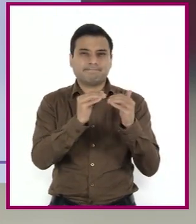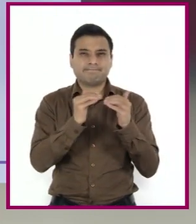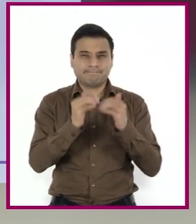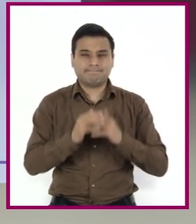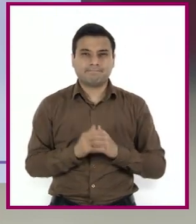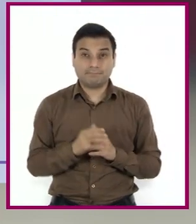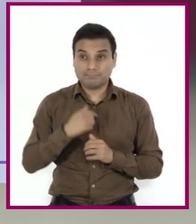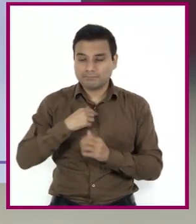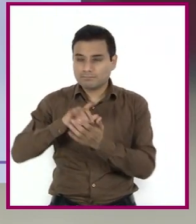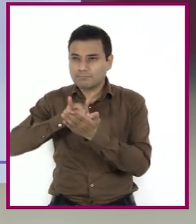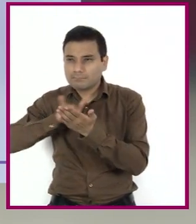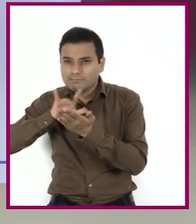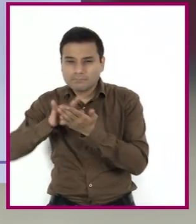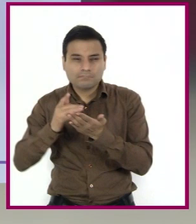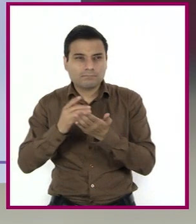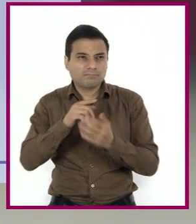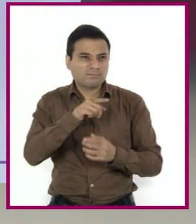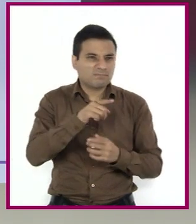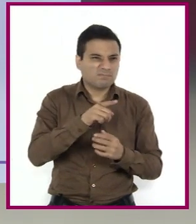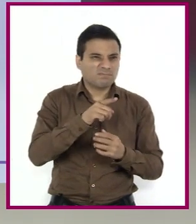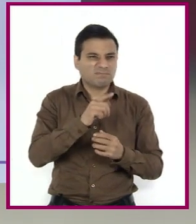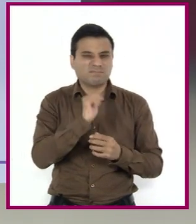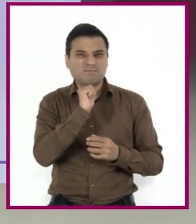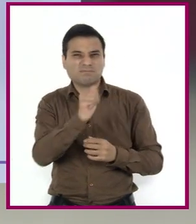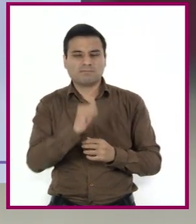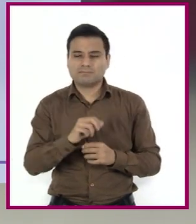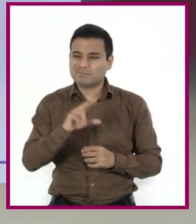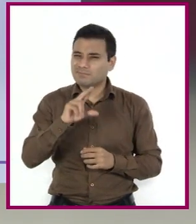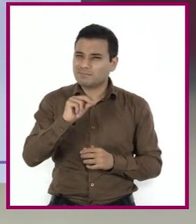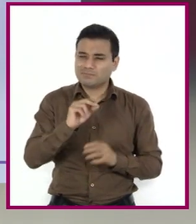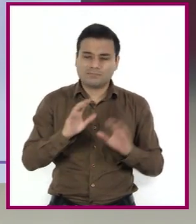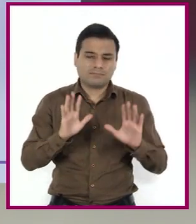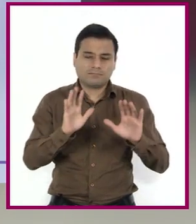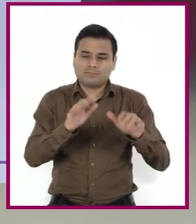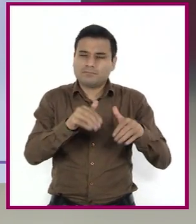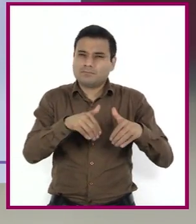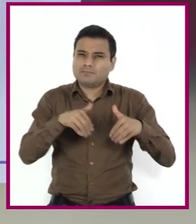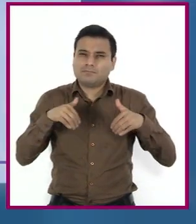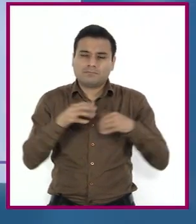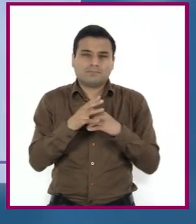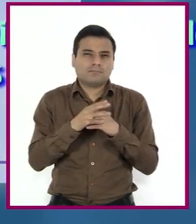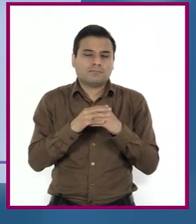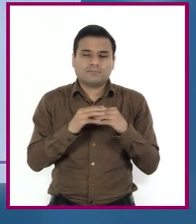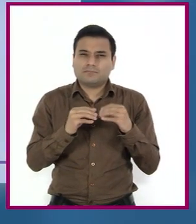partido ni tienen predilección por alguna de las partes en un conflicto o controversia.